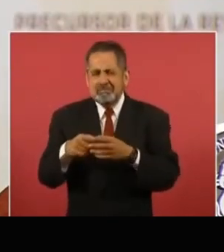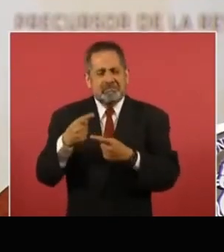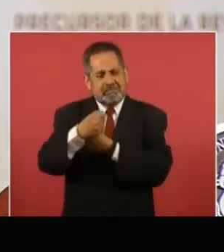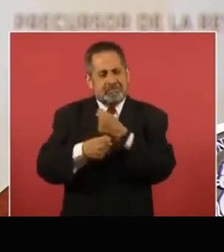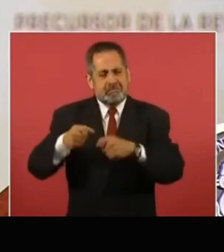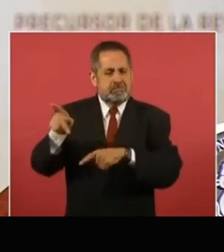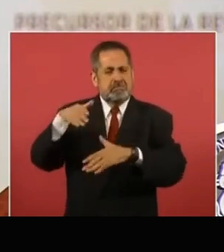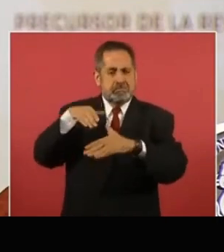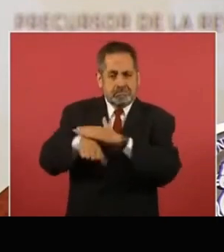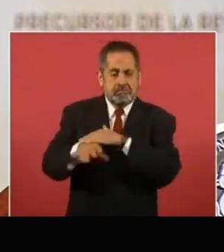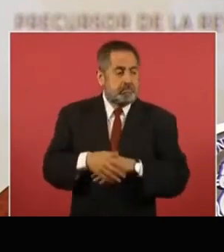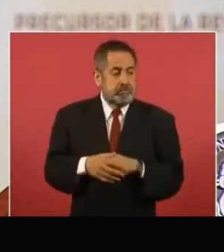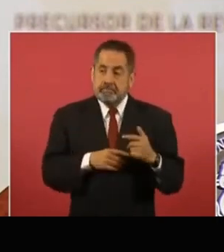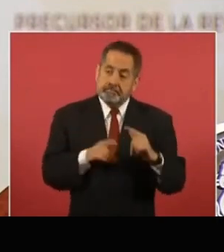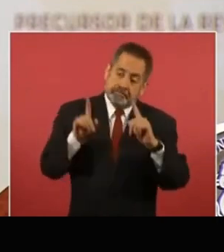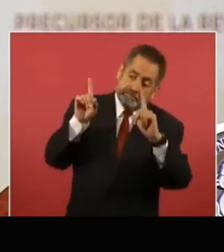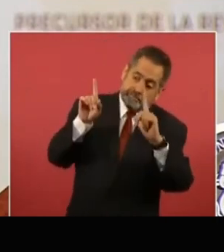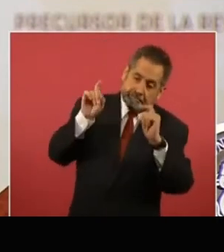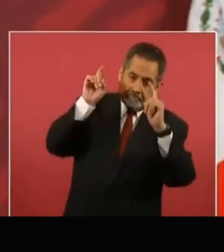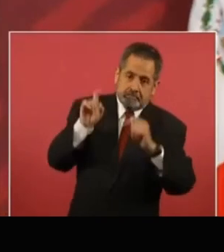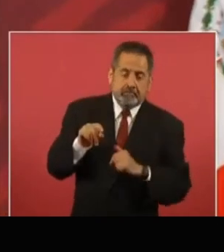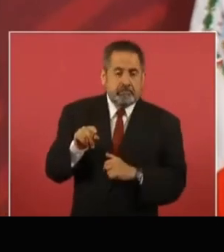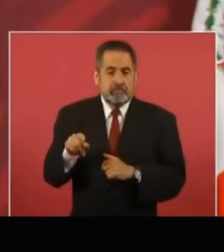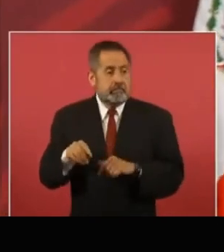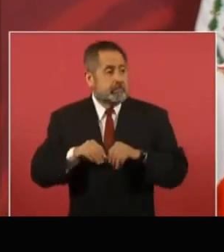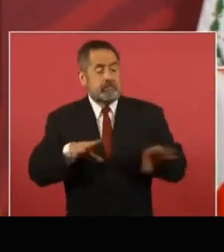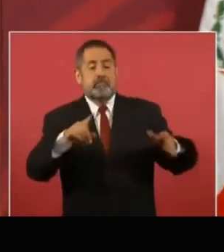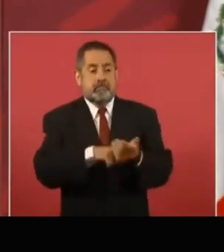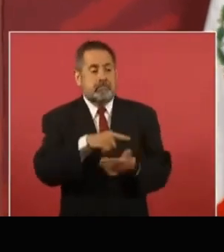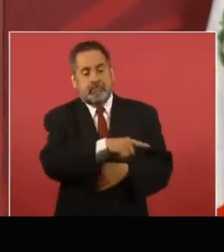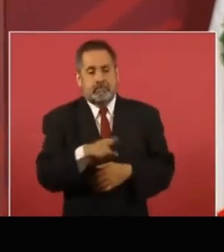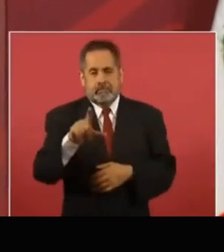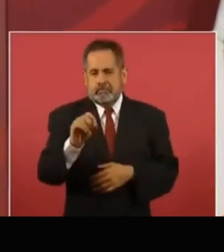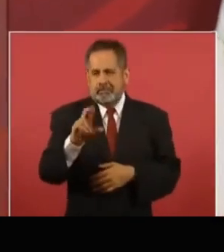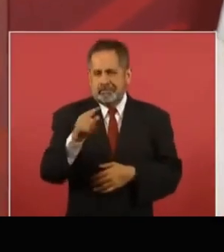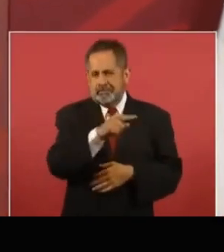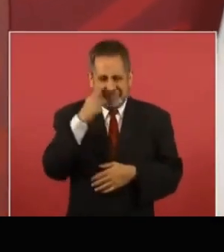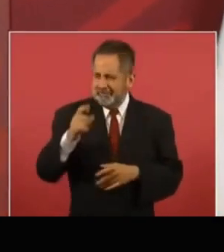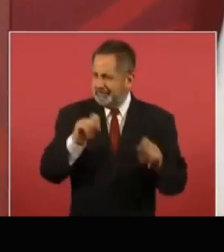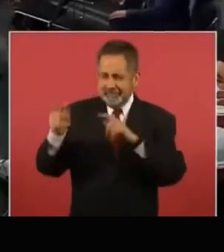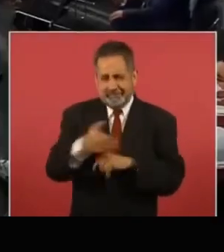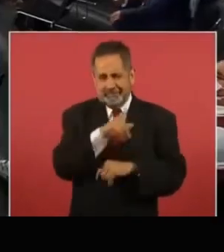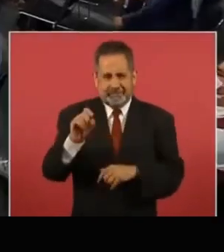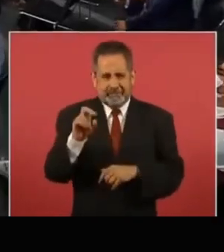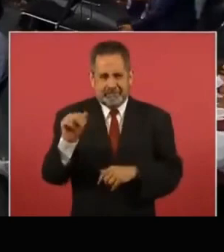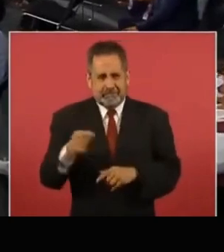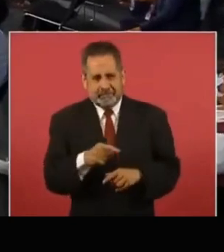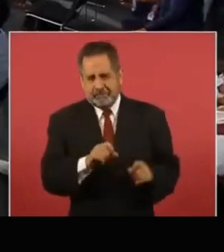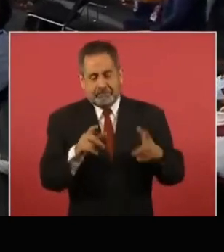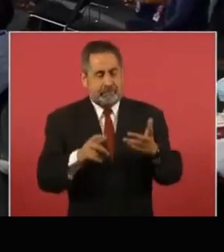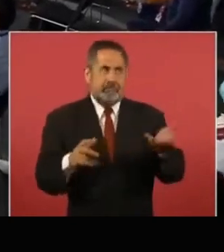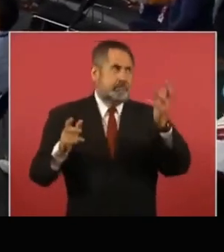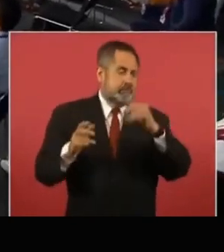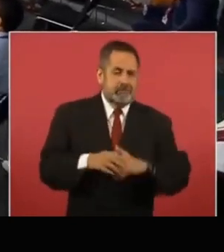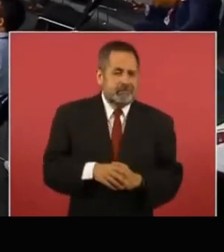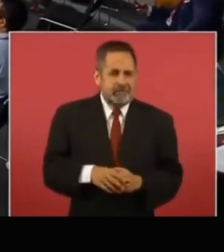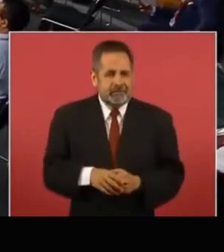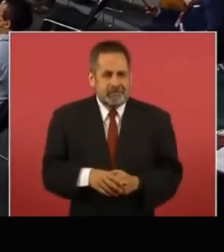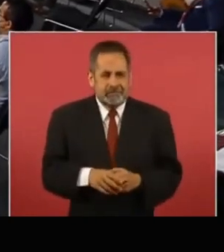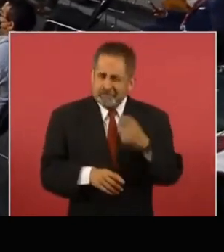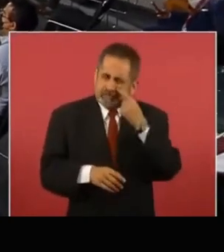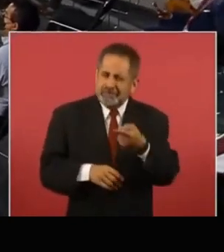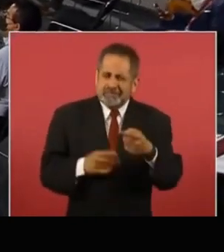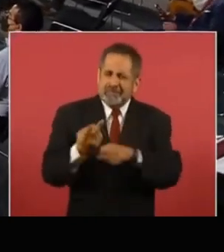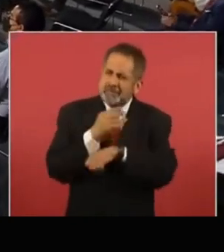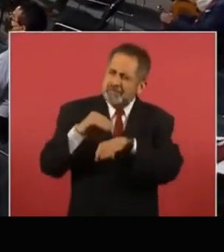comercial y se tomaron una foto y loret de mola porque nos pone salones este bien